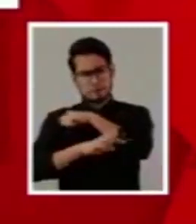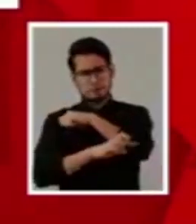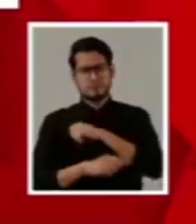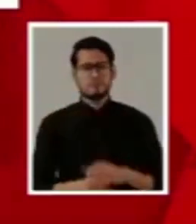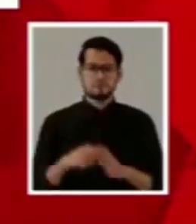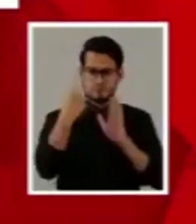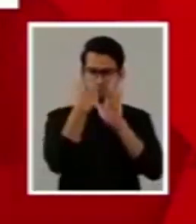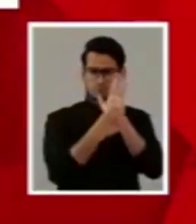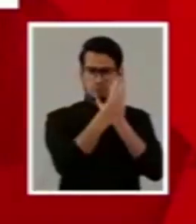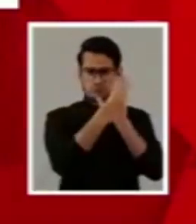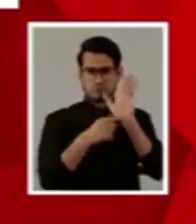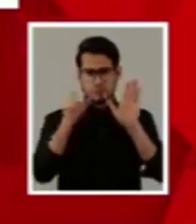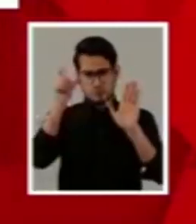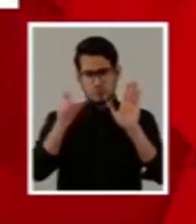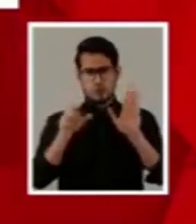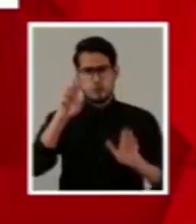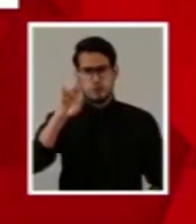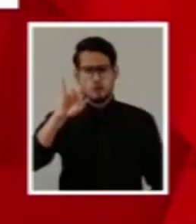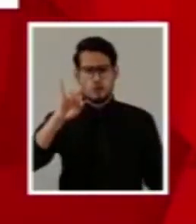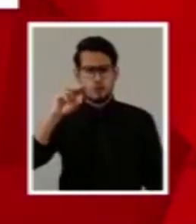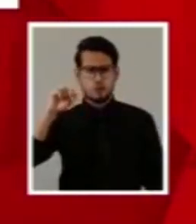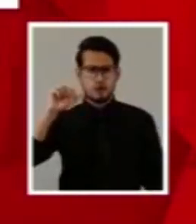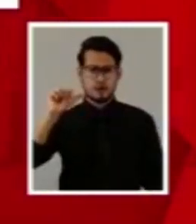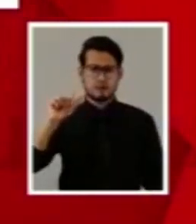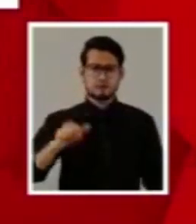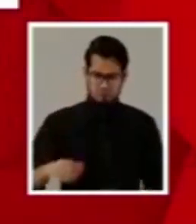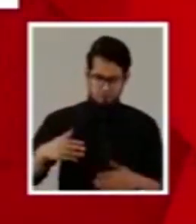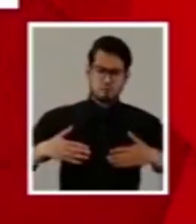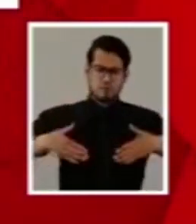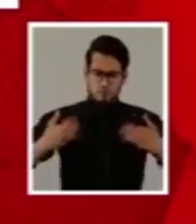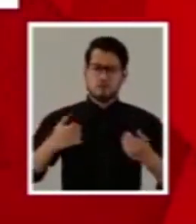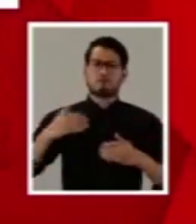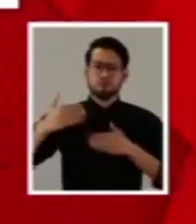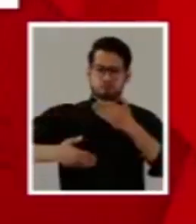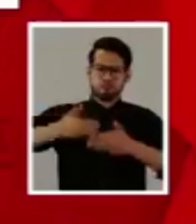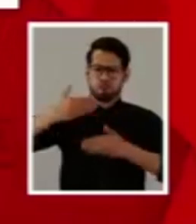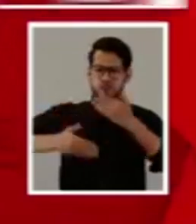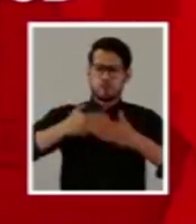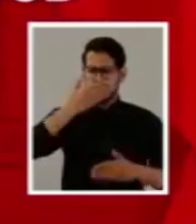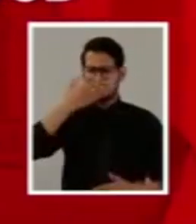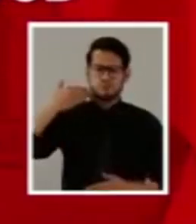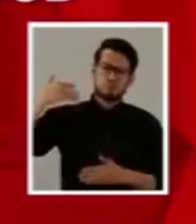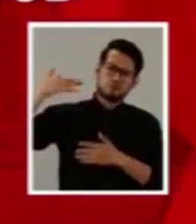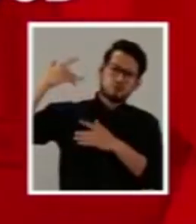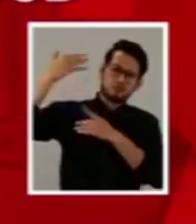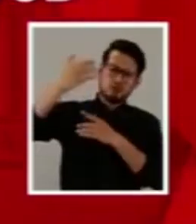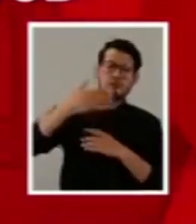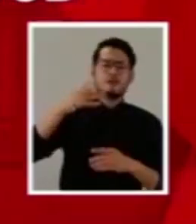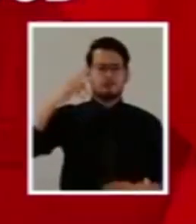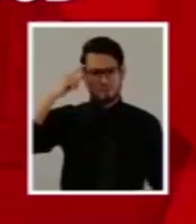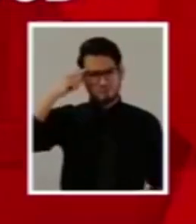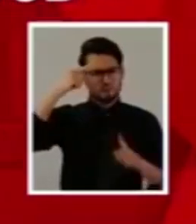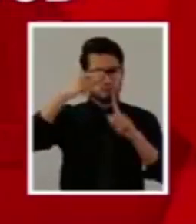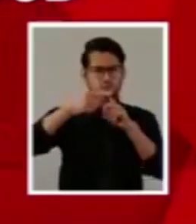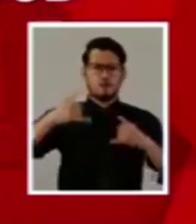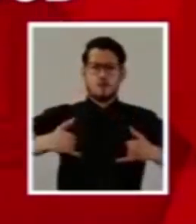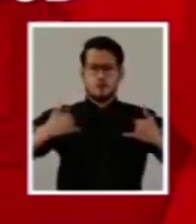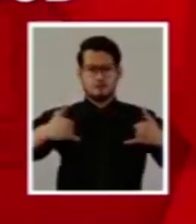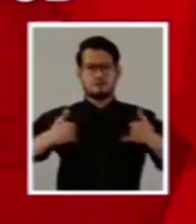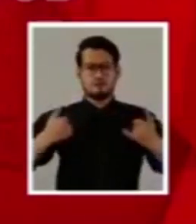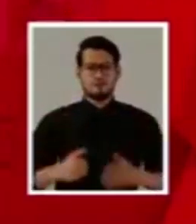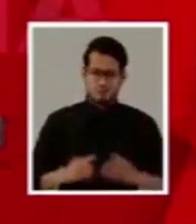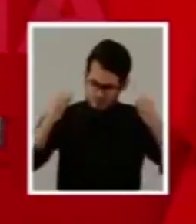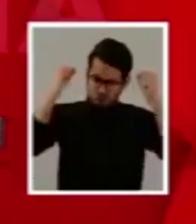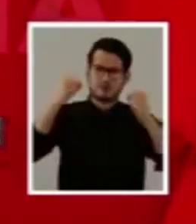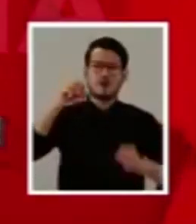país. Marca el símbolo de la persona. Vota por el Oruna. Tenemos capacidad y construiremos un futuro mejor para